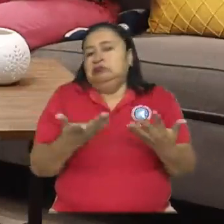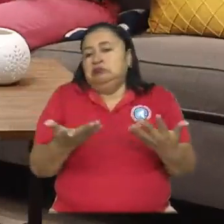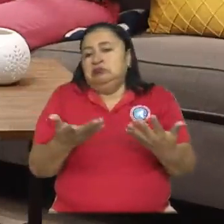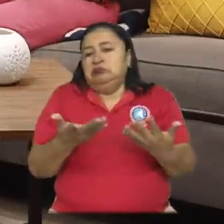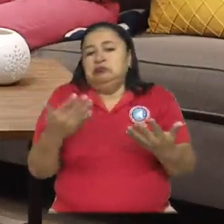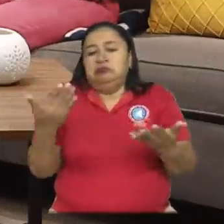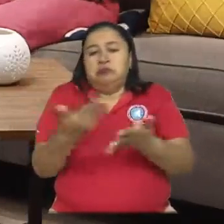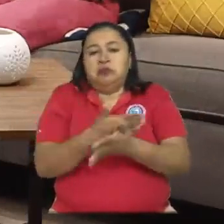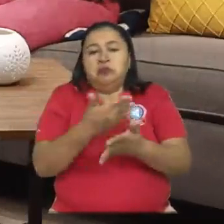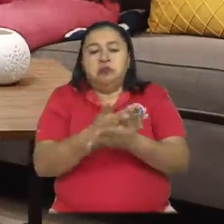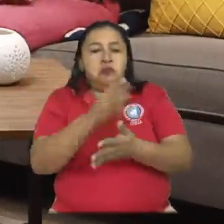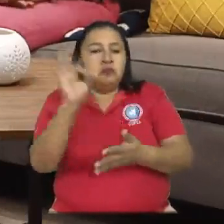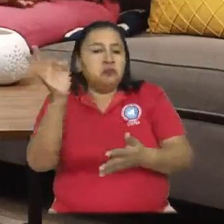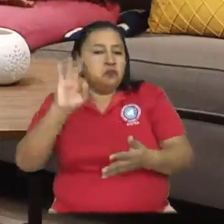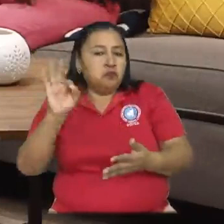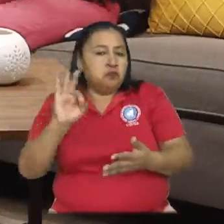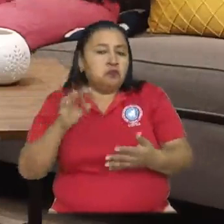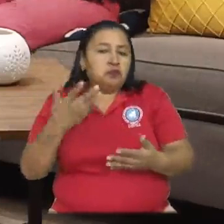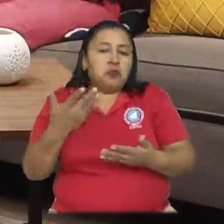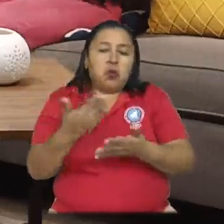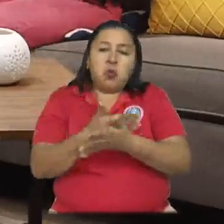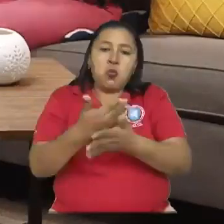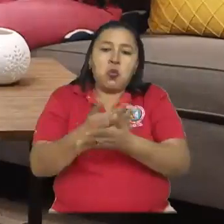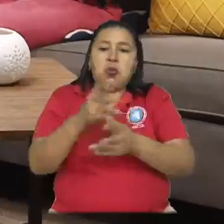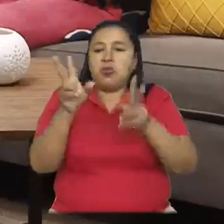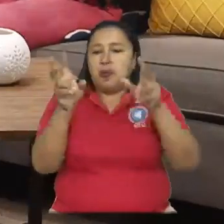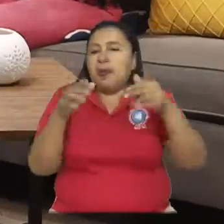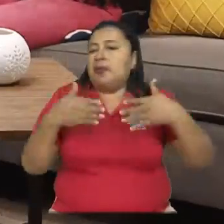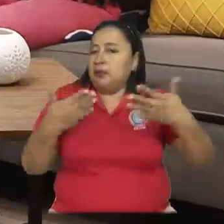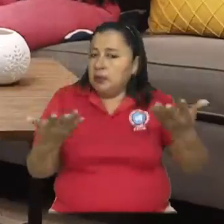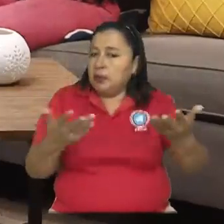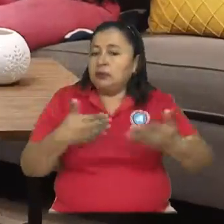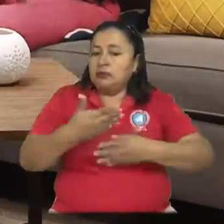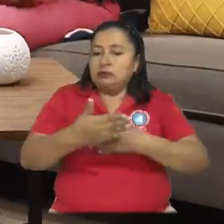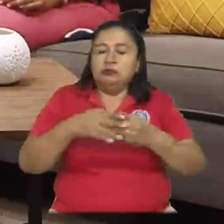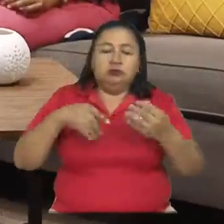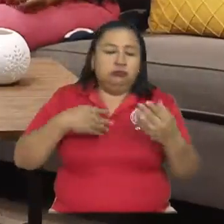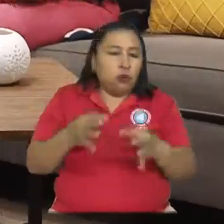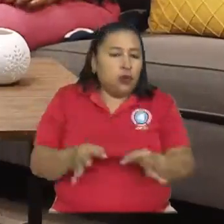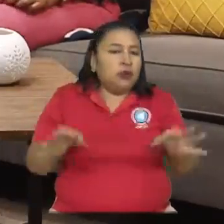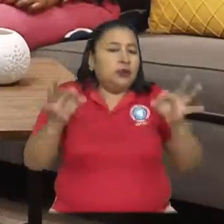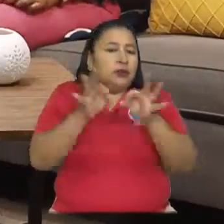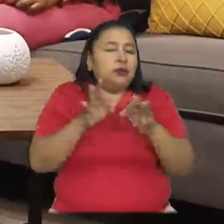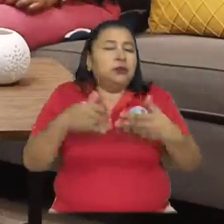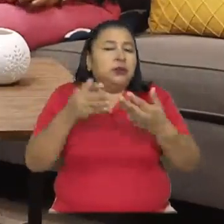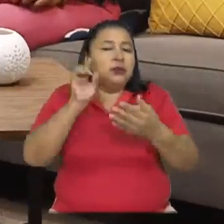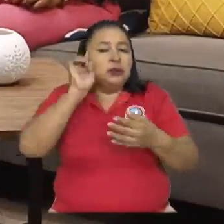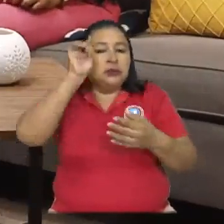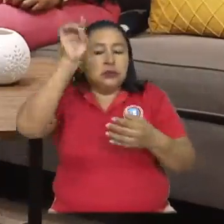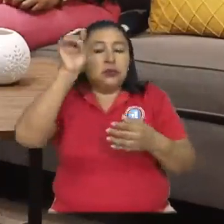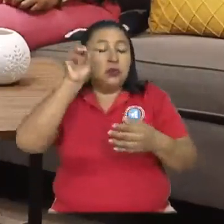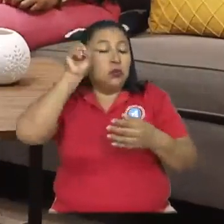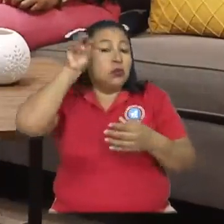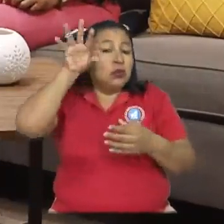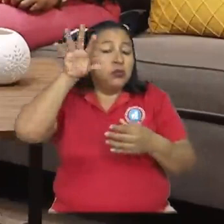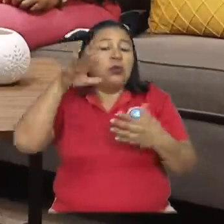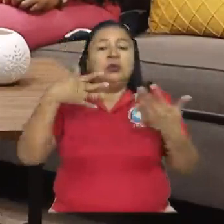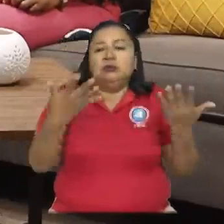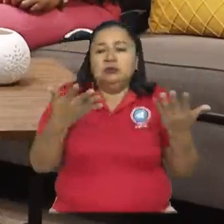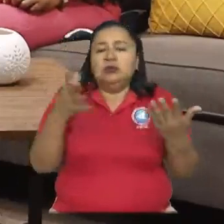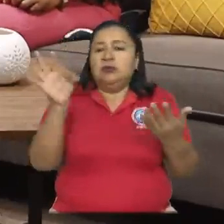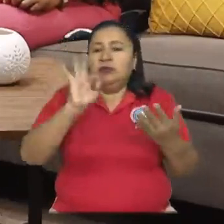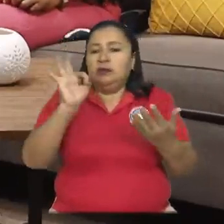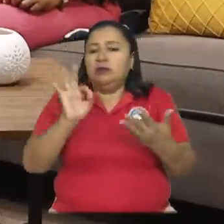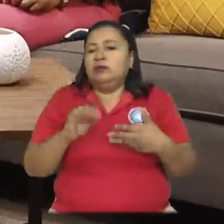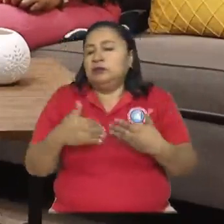con las nuevas formas, con los nuevos temas también de relevancia para el desarrollo del turismo, de manera